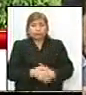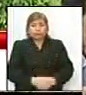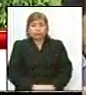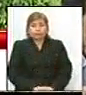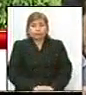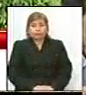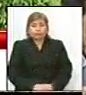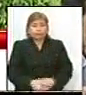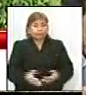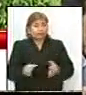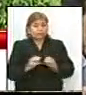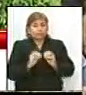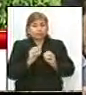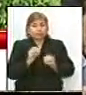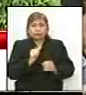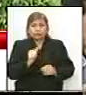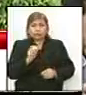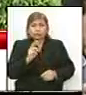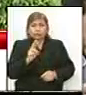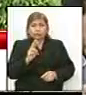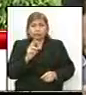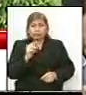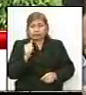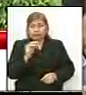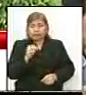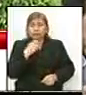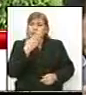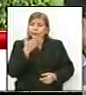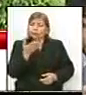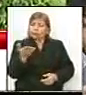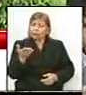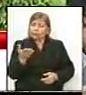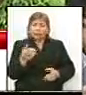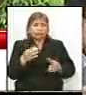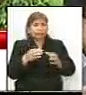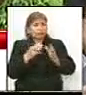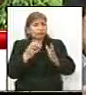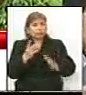a nivel ámbito del BRAE. Señor congresista Joaquín Dipas,